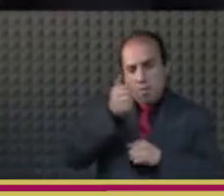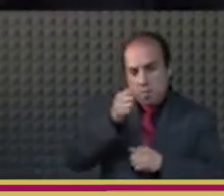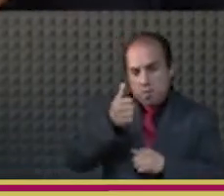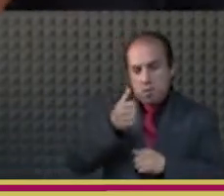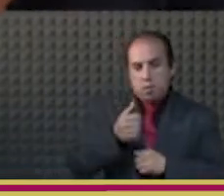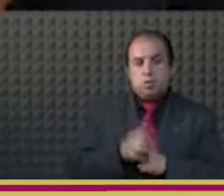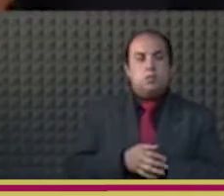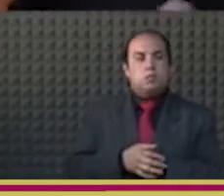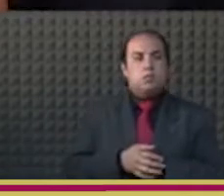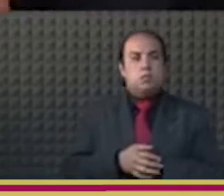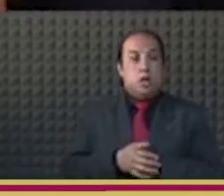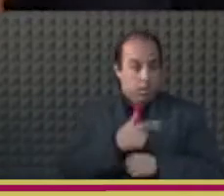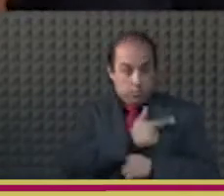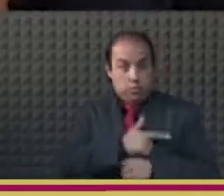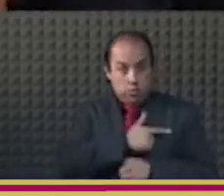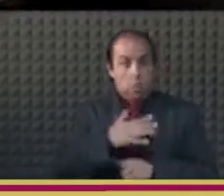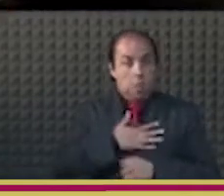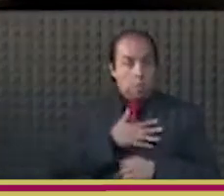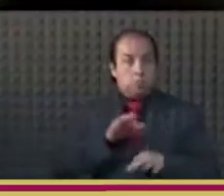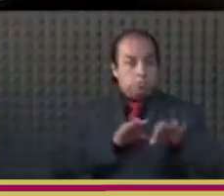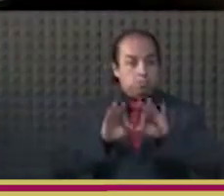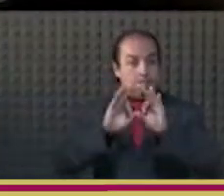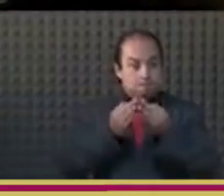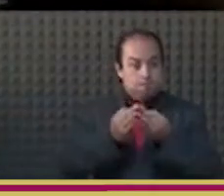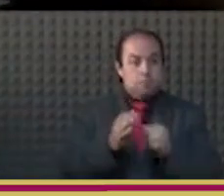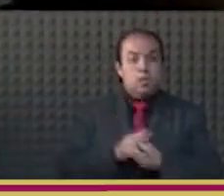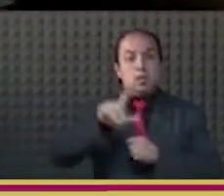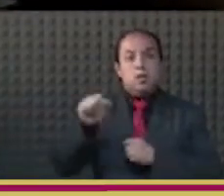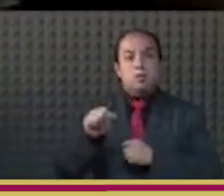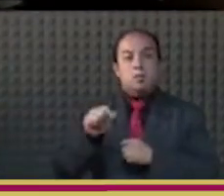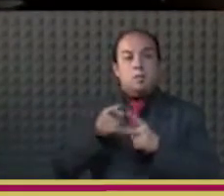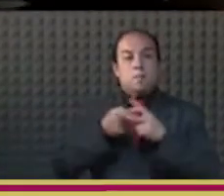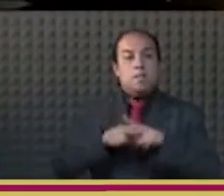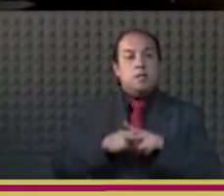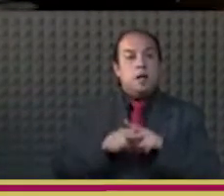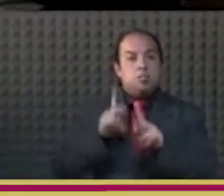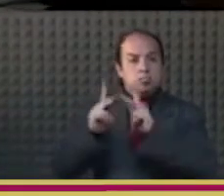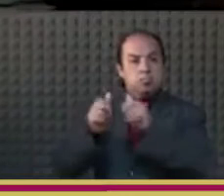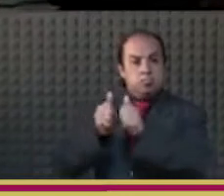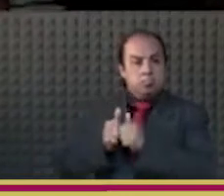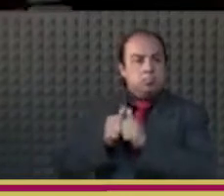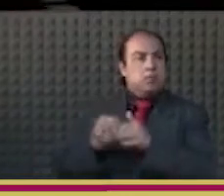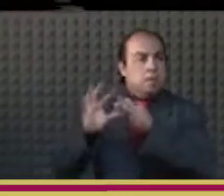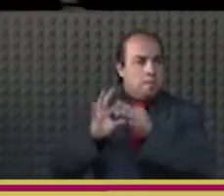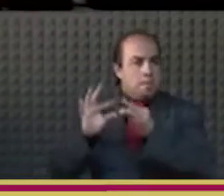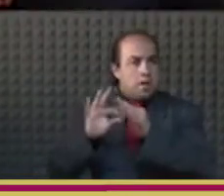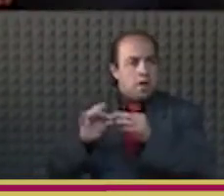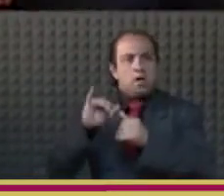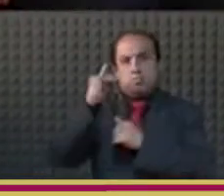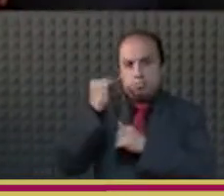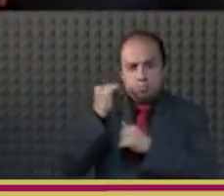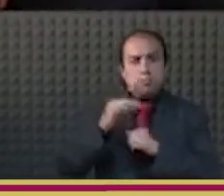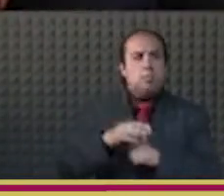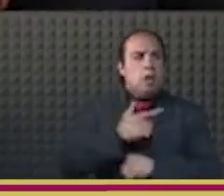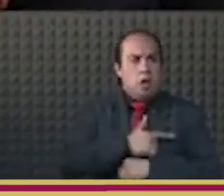sí les había gustado mi desempeño y después empezaron a hablar conmigo y me empezaron a decir que sí, que